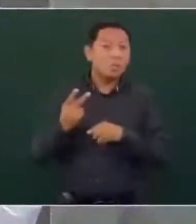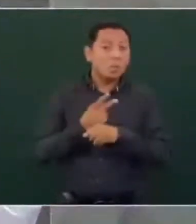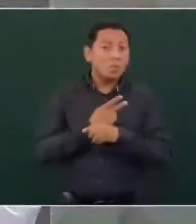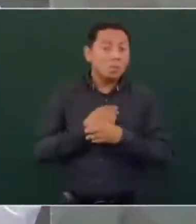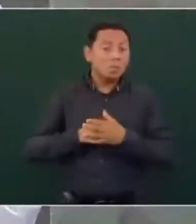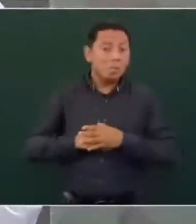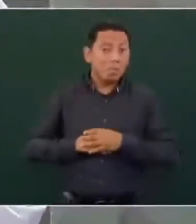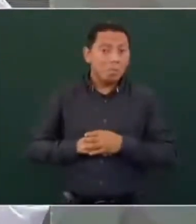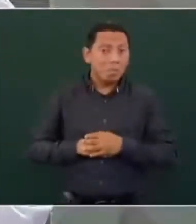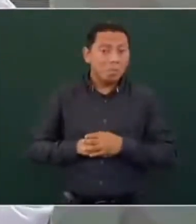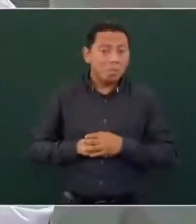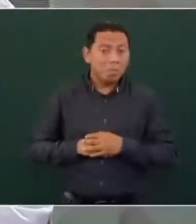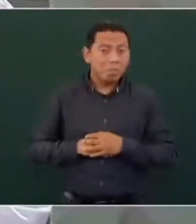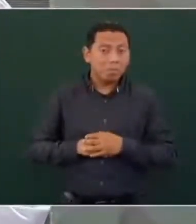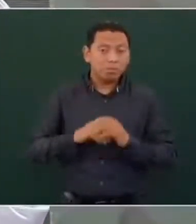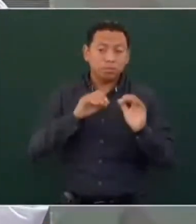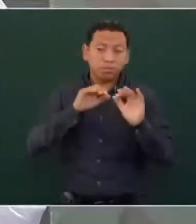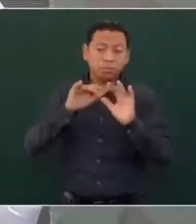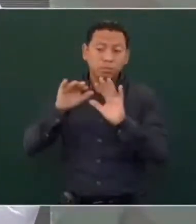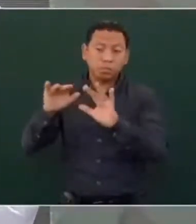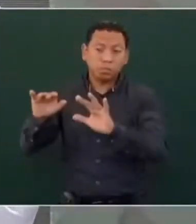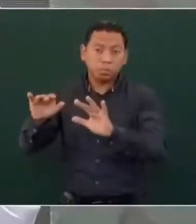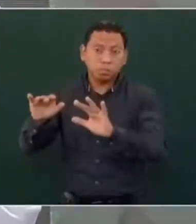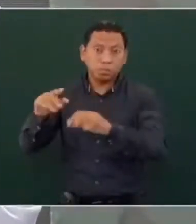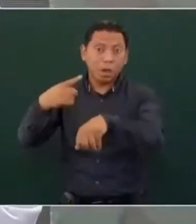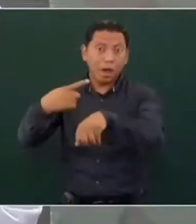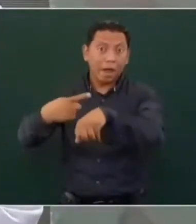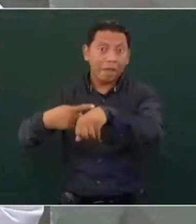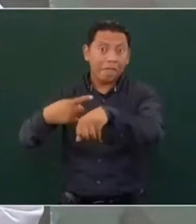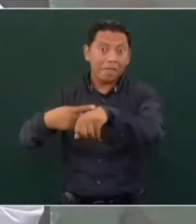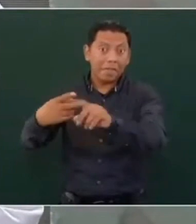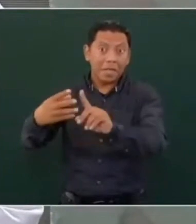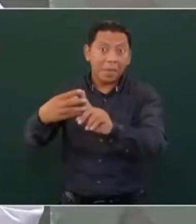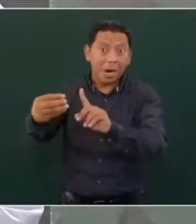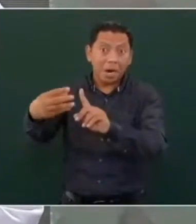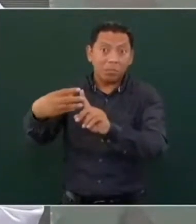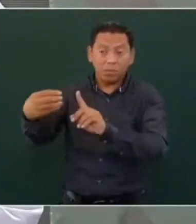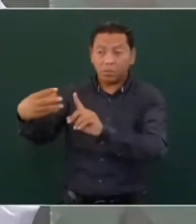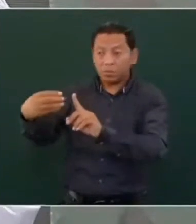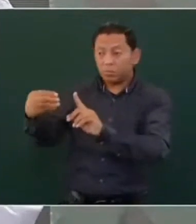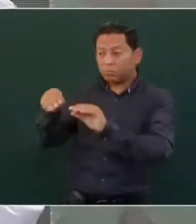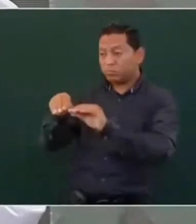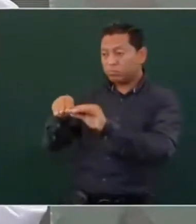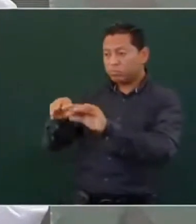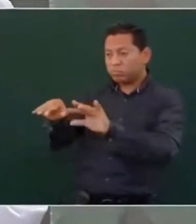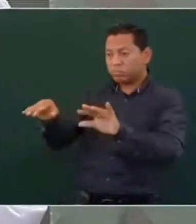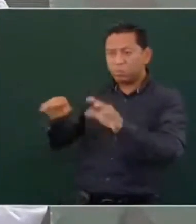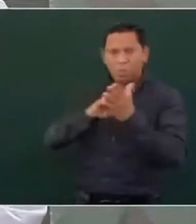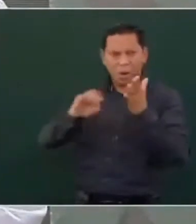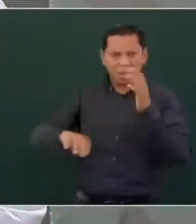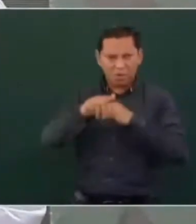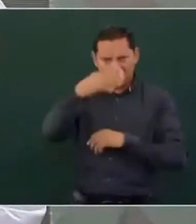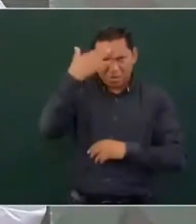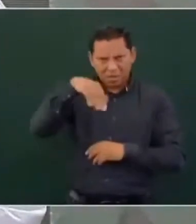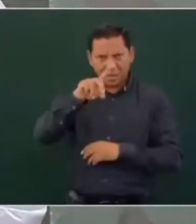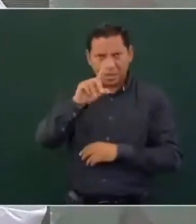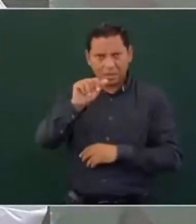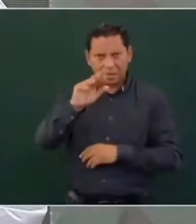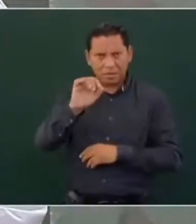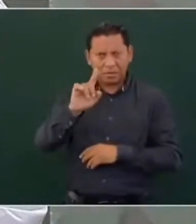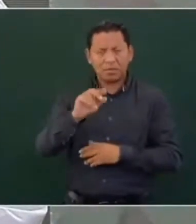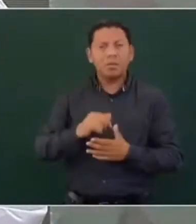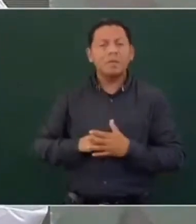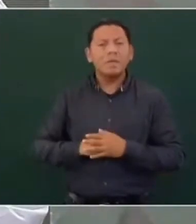tradicionales y se convirtieron en epidemias. La viruela, por ejemplo,